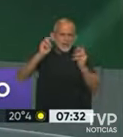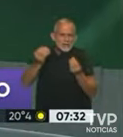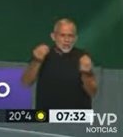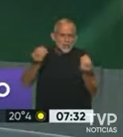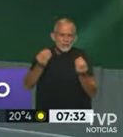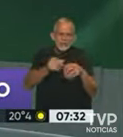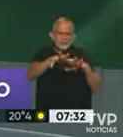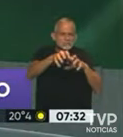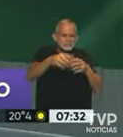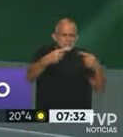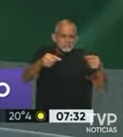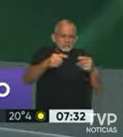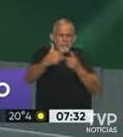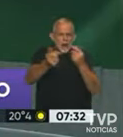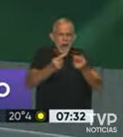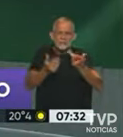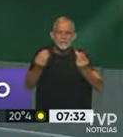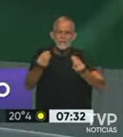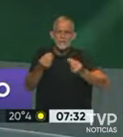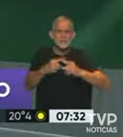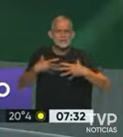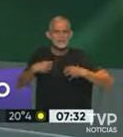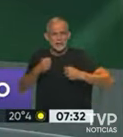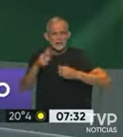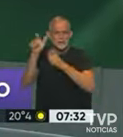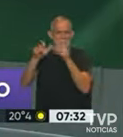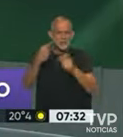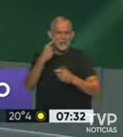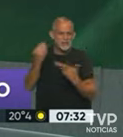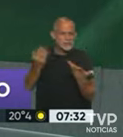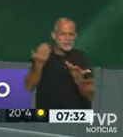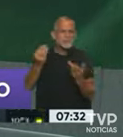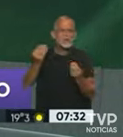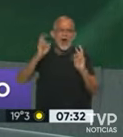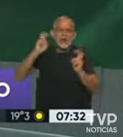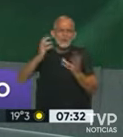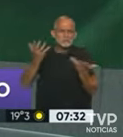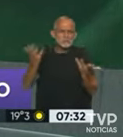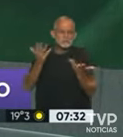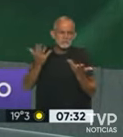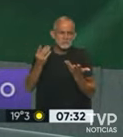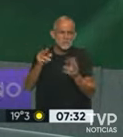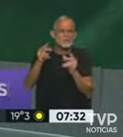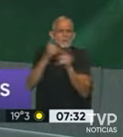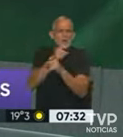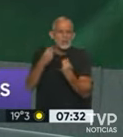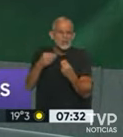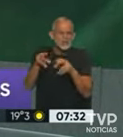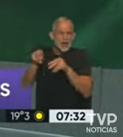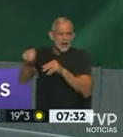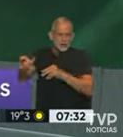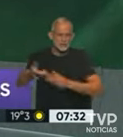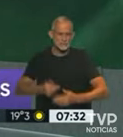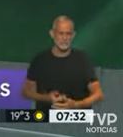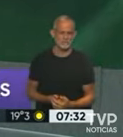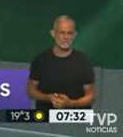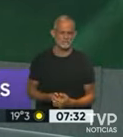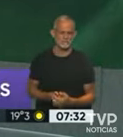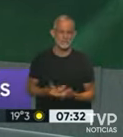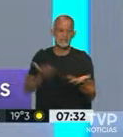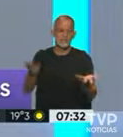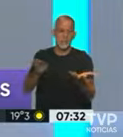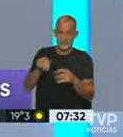cultivos por la situación sanitaria de quienes viven en el lugar digamos qué es lo que afecta Y por qué estamos hablando de una situación realmente comprometida